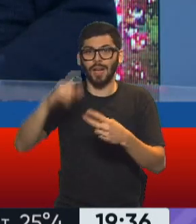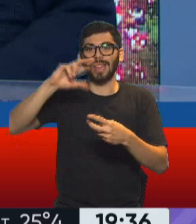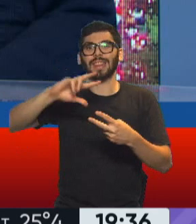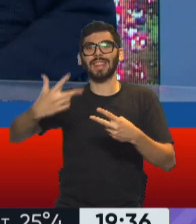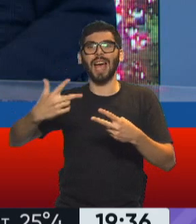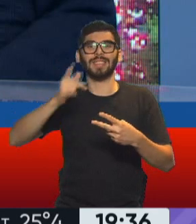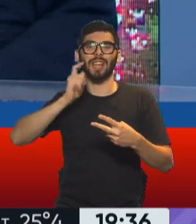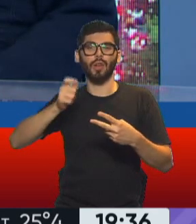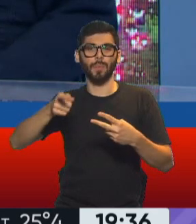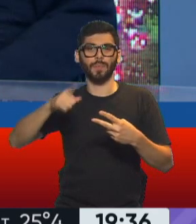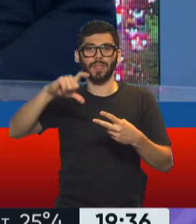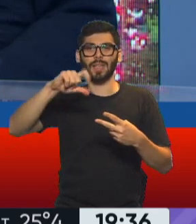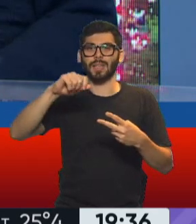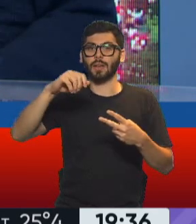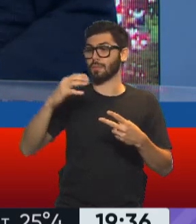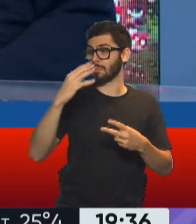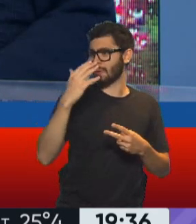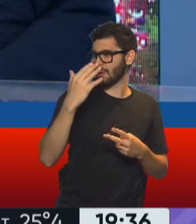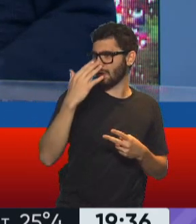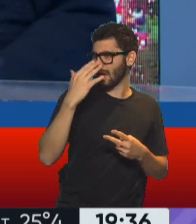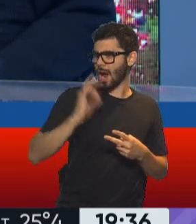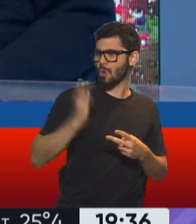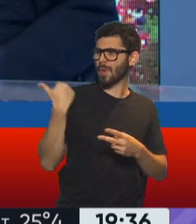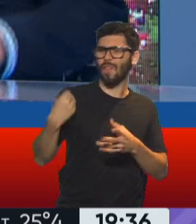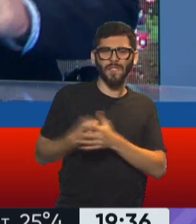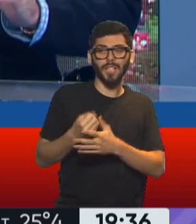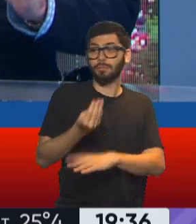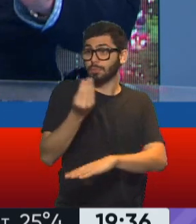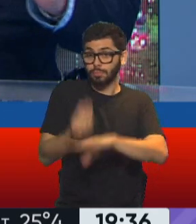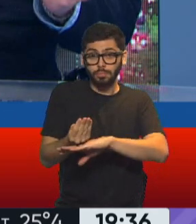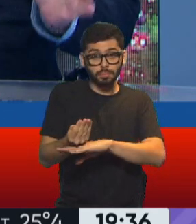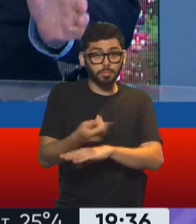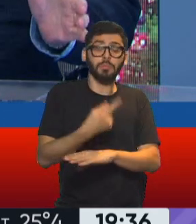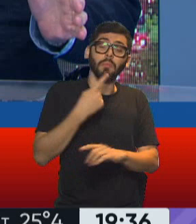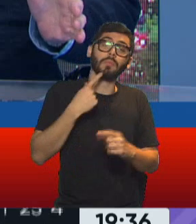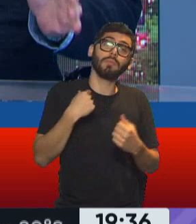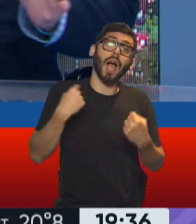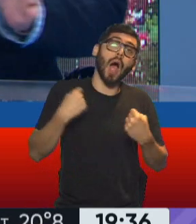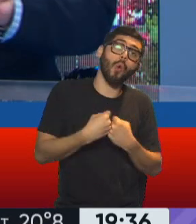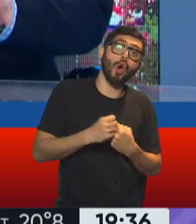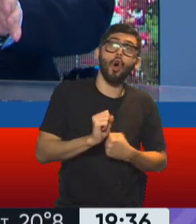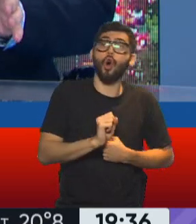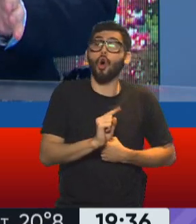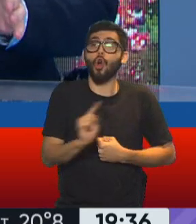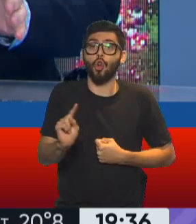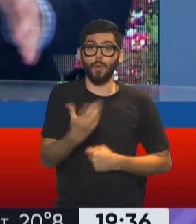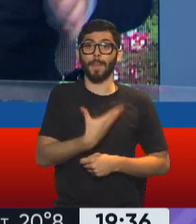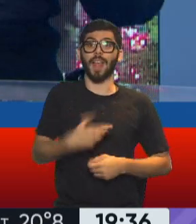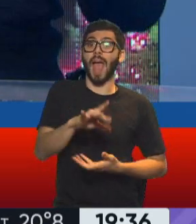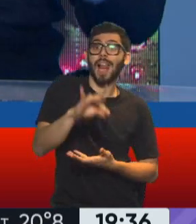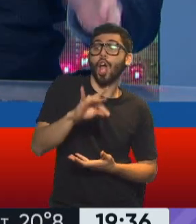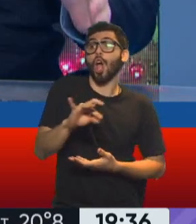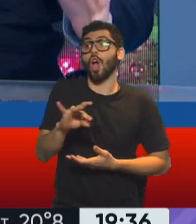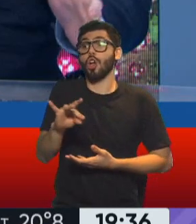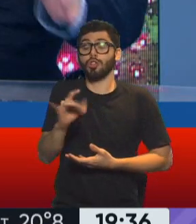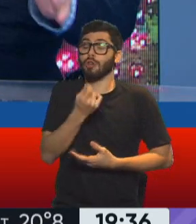electoral que se puso en funciones a fines del año pasado, y podrán estar de acuerdo o no con la elección que hizo el presidente, pero sobre